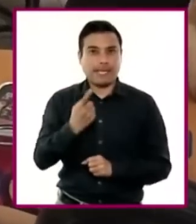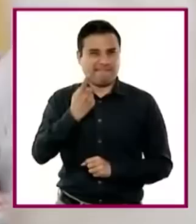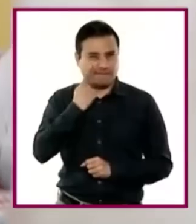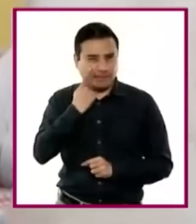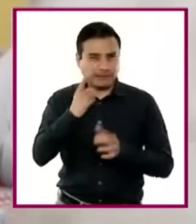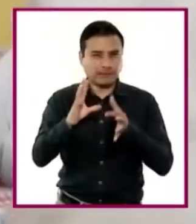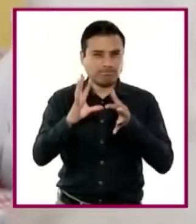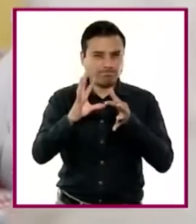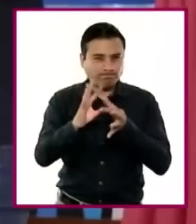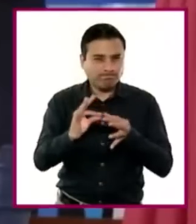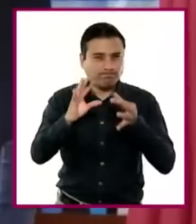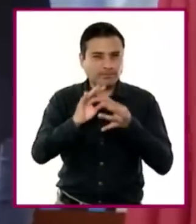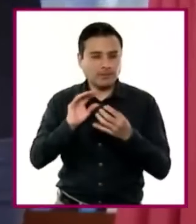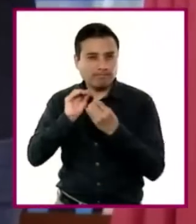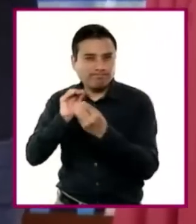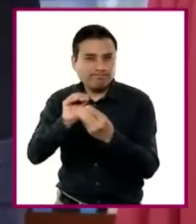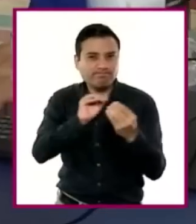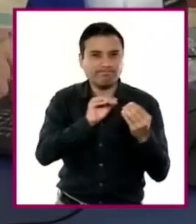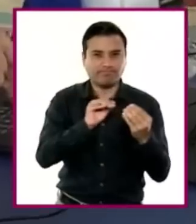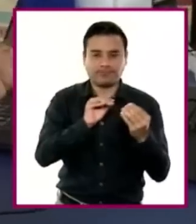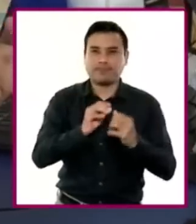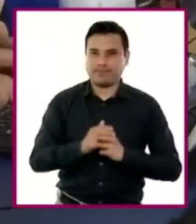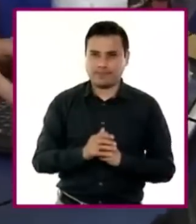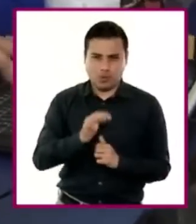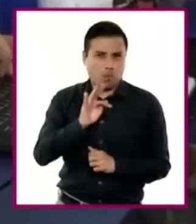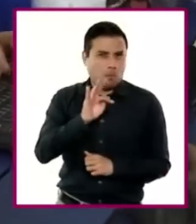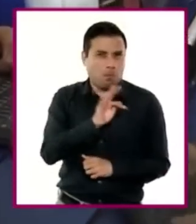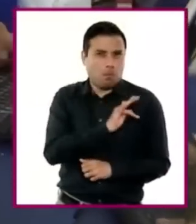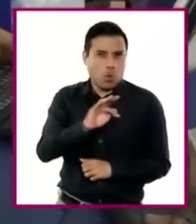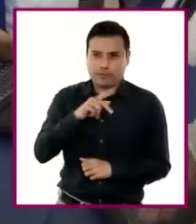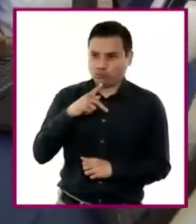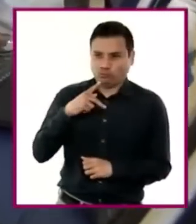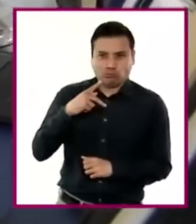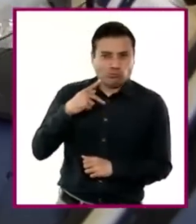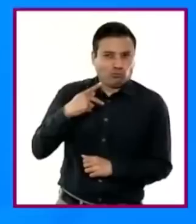y conclusiones de manera más independiente